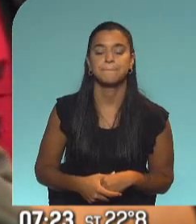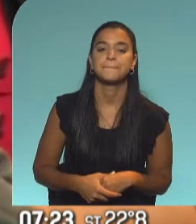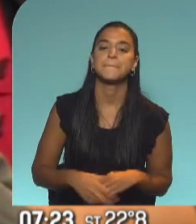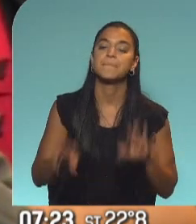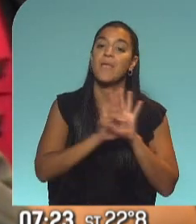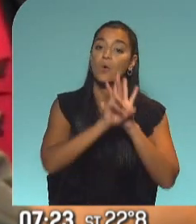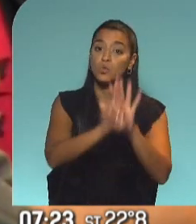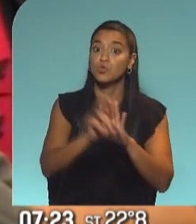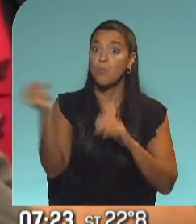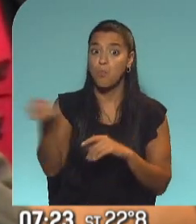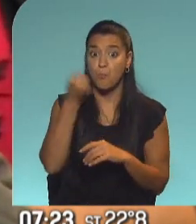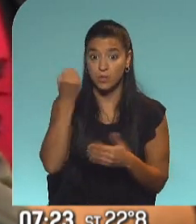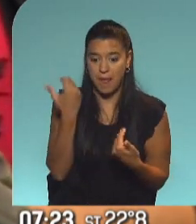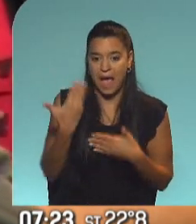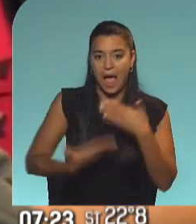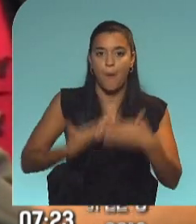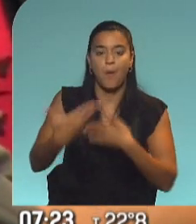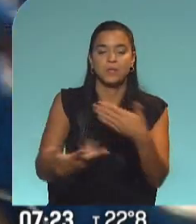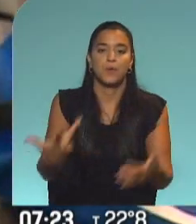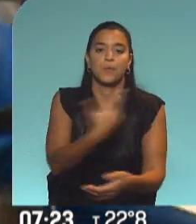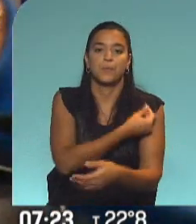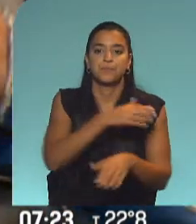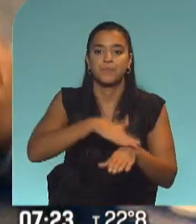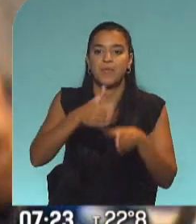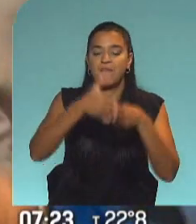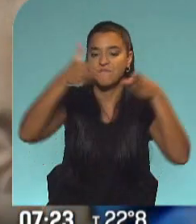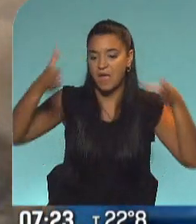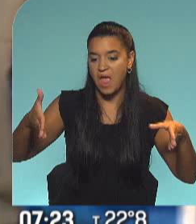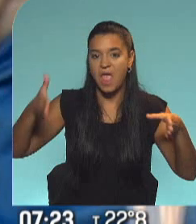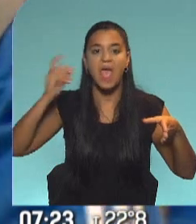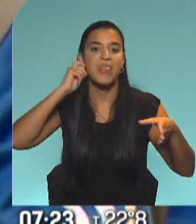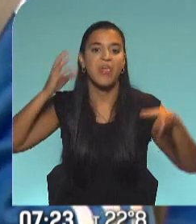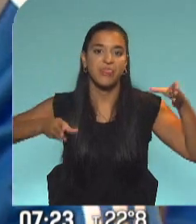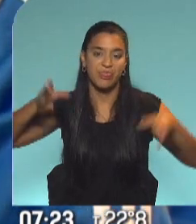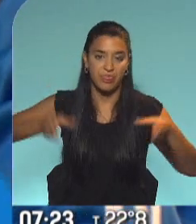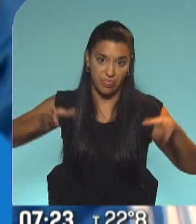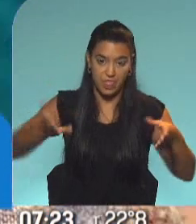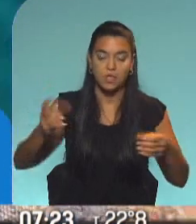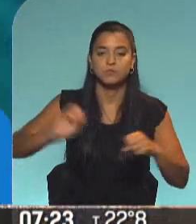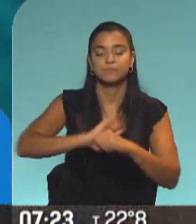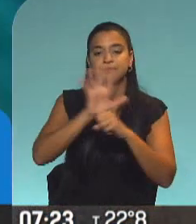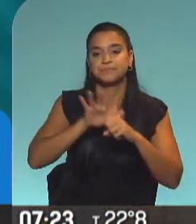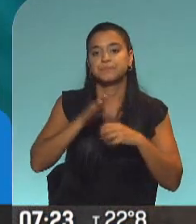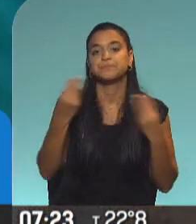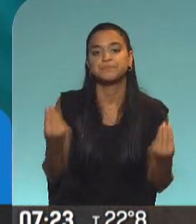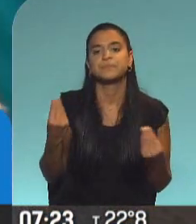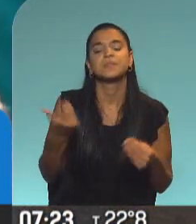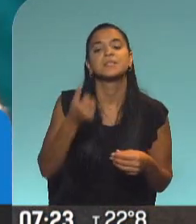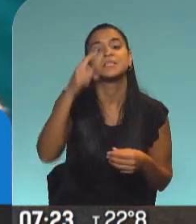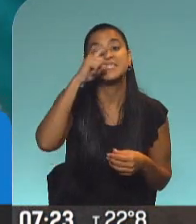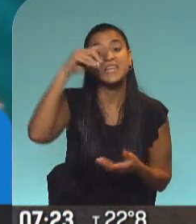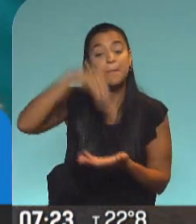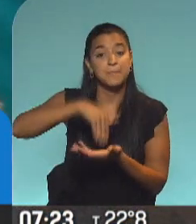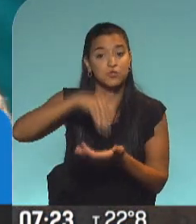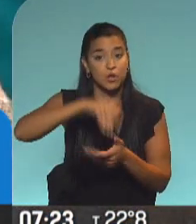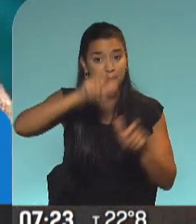autorización es fundamental para avanzar con la vacunación de la franja de la población de riesgo ante el coronavirus. Se estima que se trata de más de 7 millones